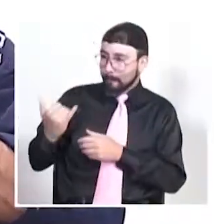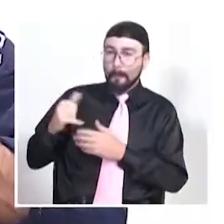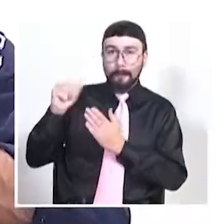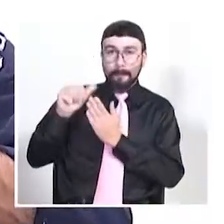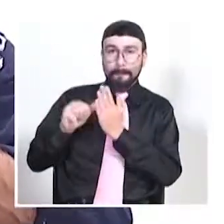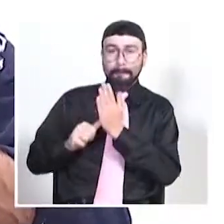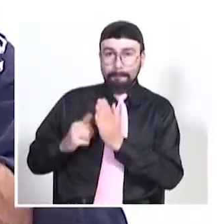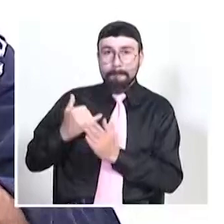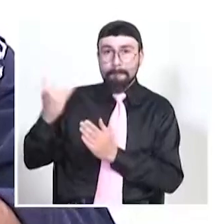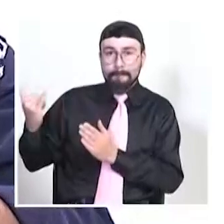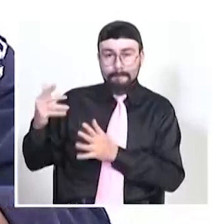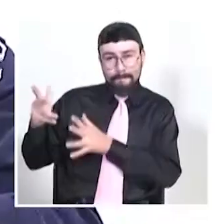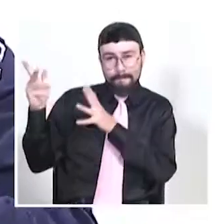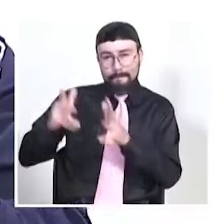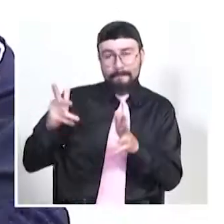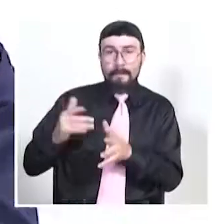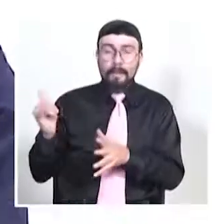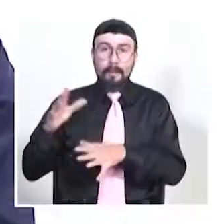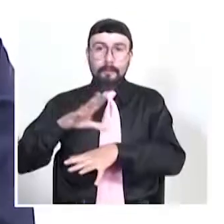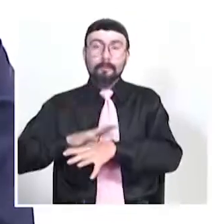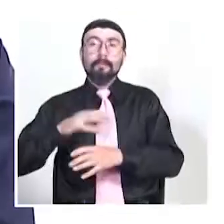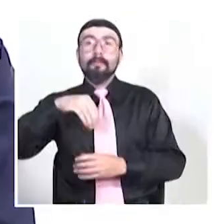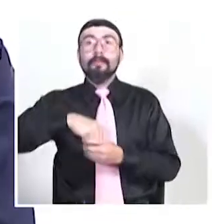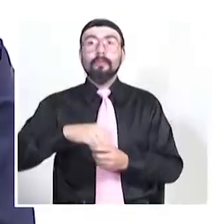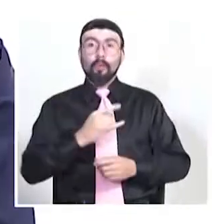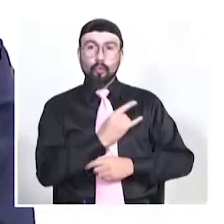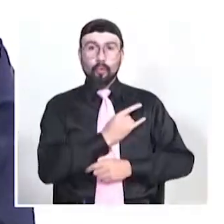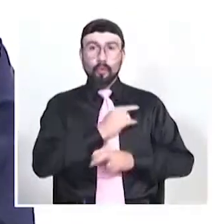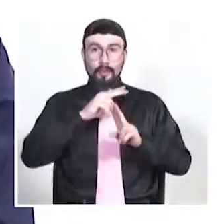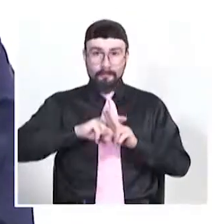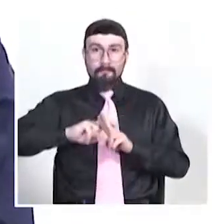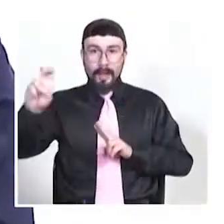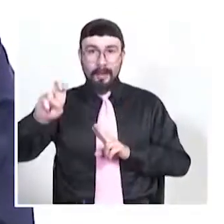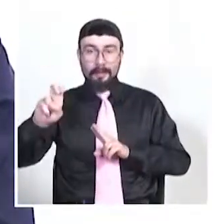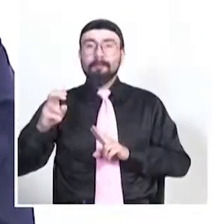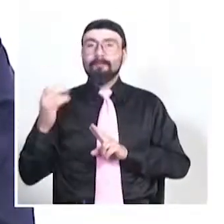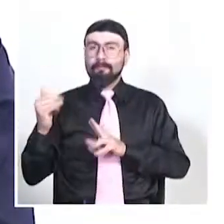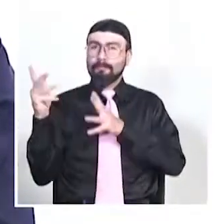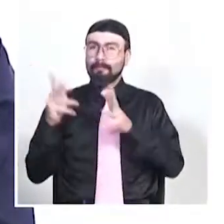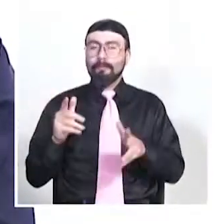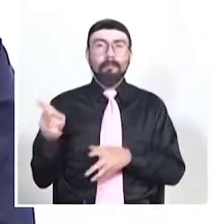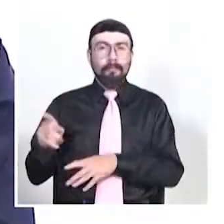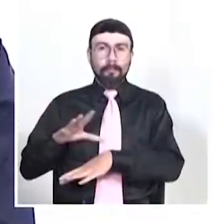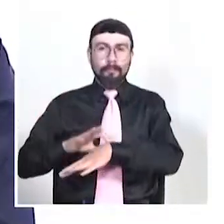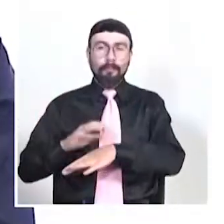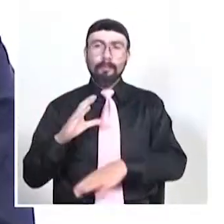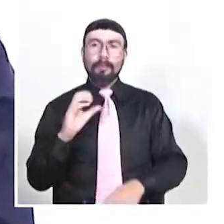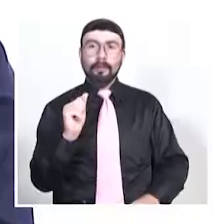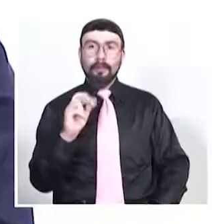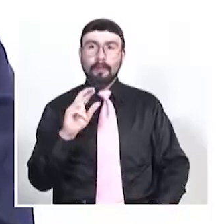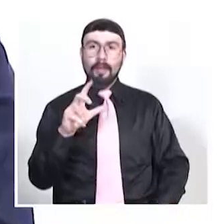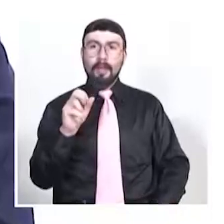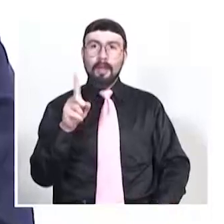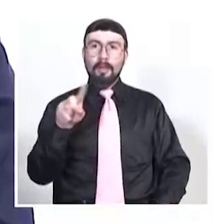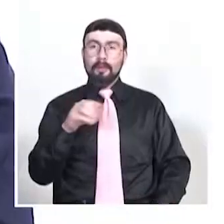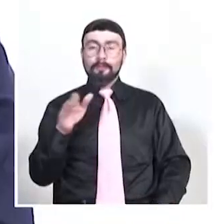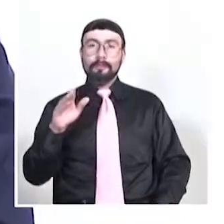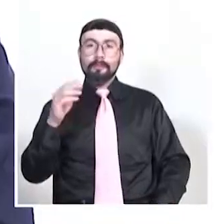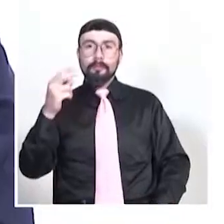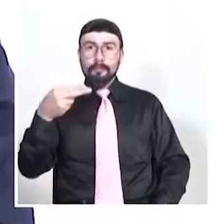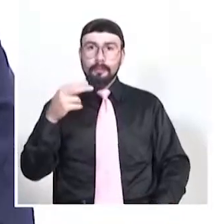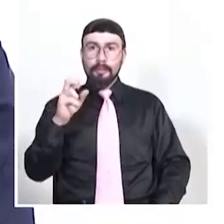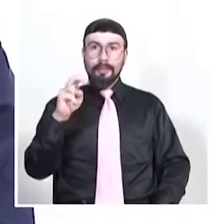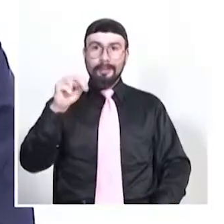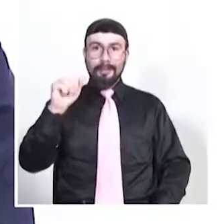de medicina de la Universidad Manizales con el doctor Carlos Jader Henao. Van a